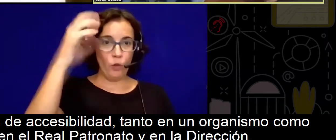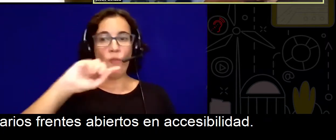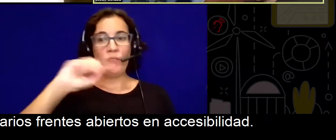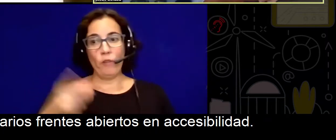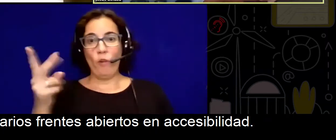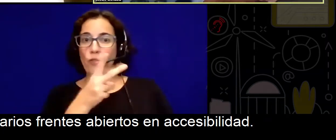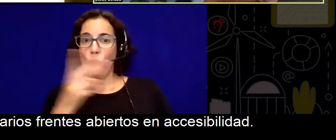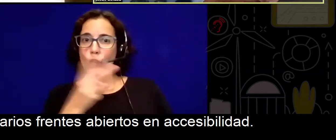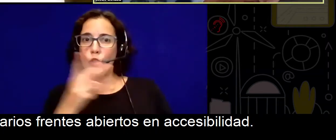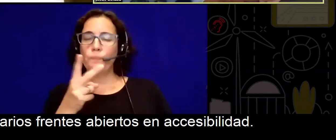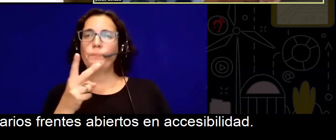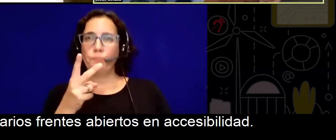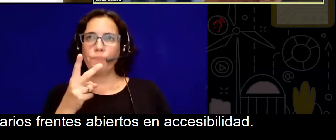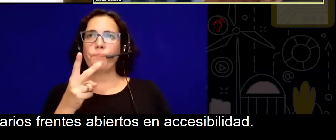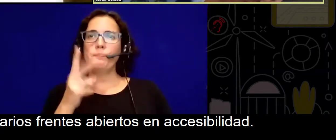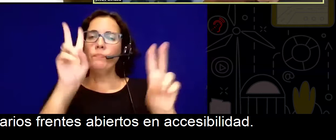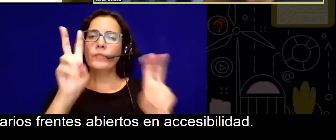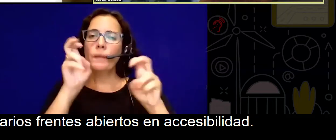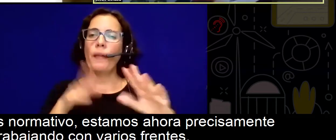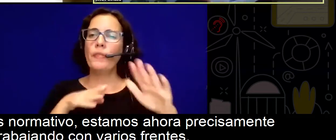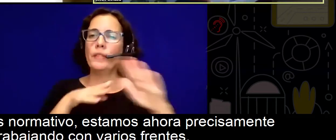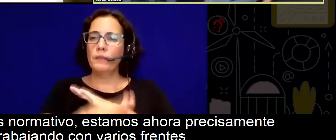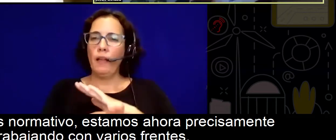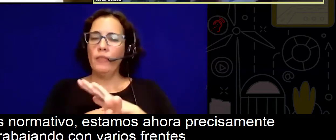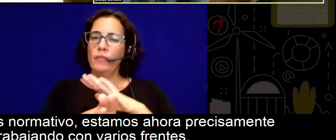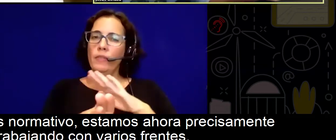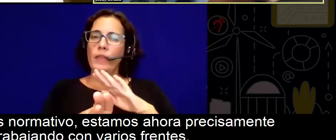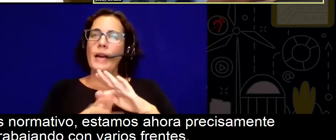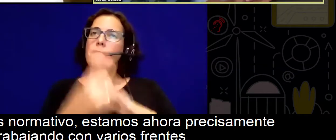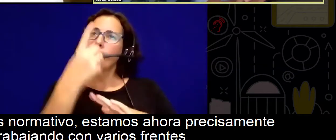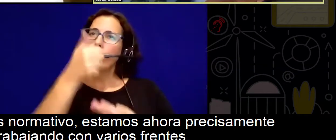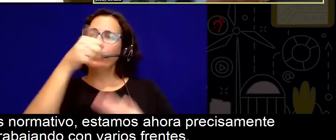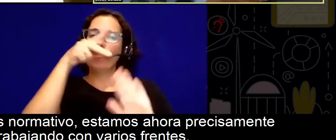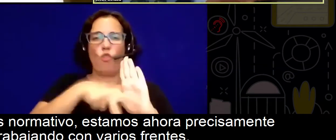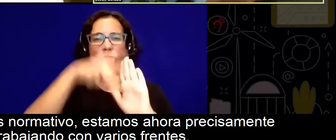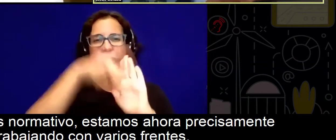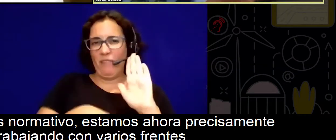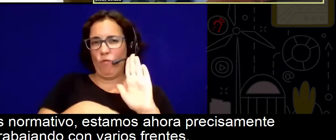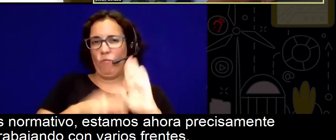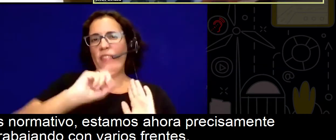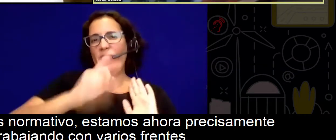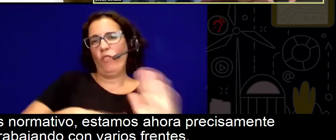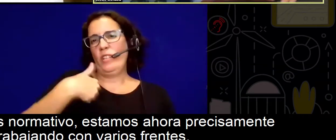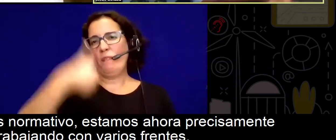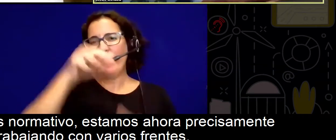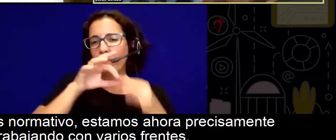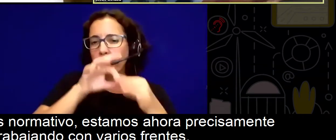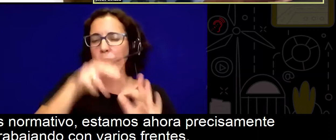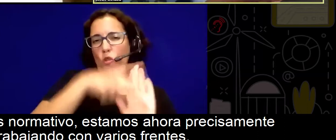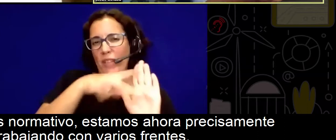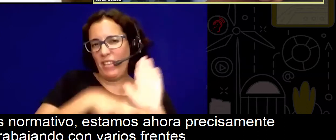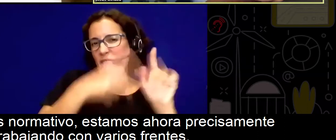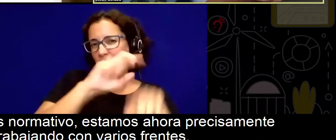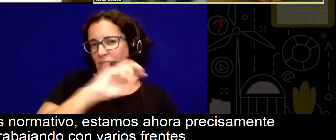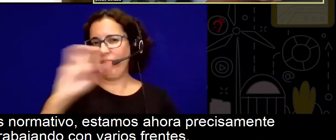varios frentes abiertos en materia de accesibilidad. En uno quizás más normativo, en la Dirección General es más normativo. Estamos ahora precisamente